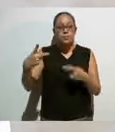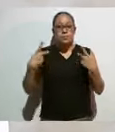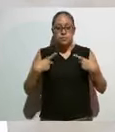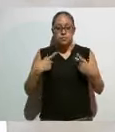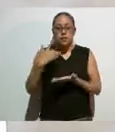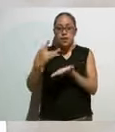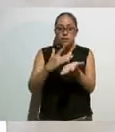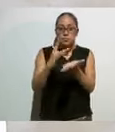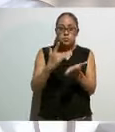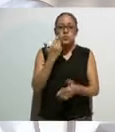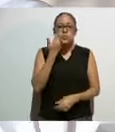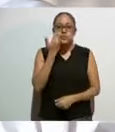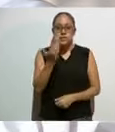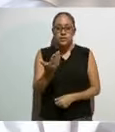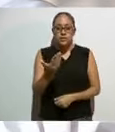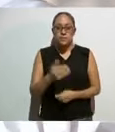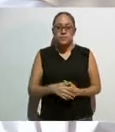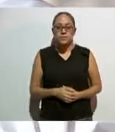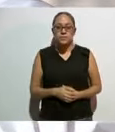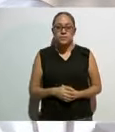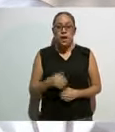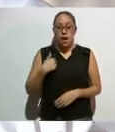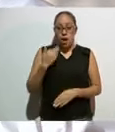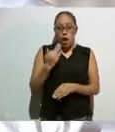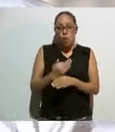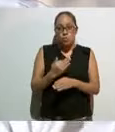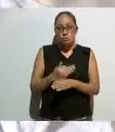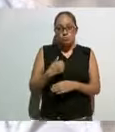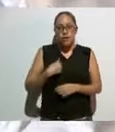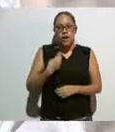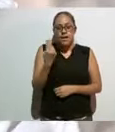que estar a la altura del pueblo,